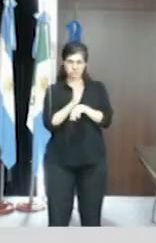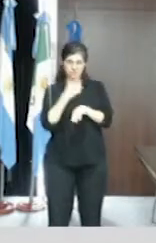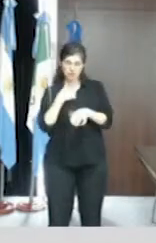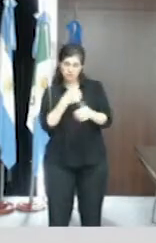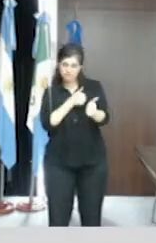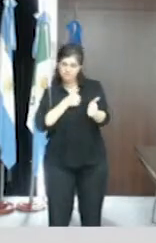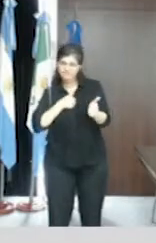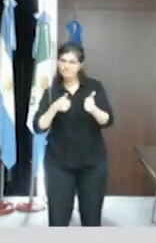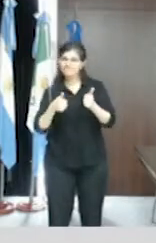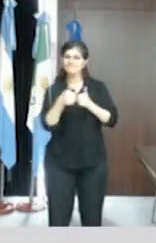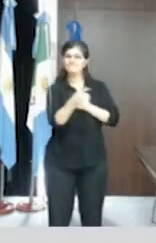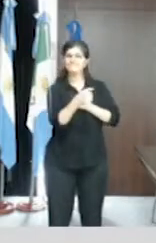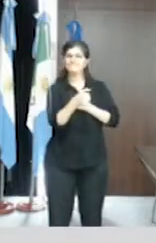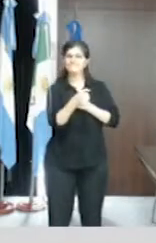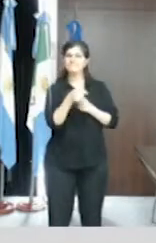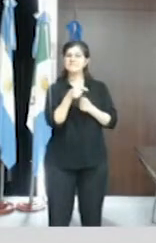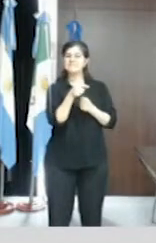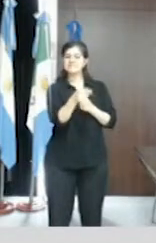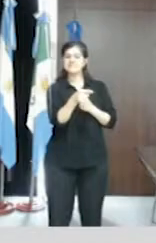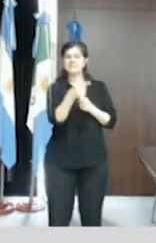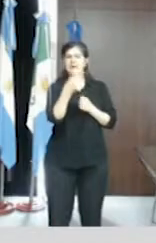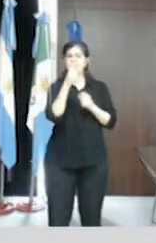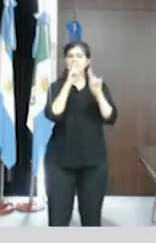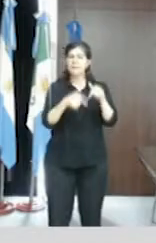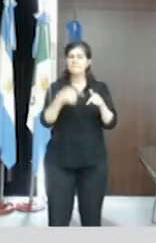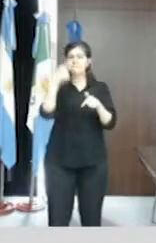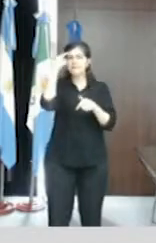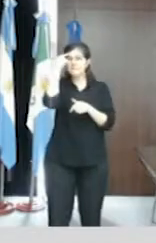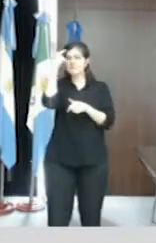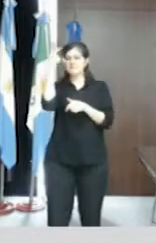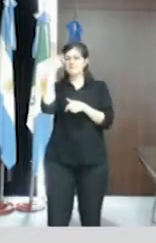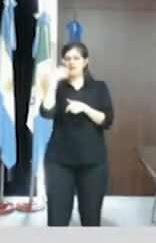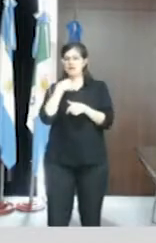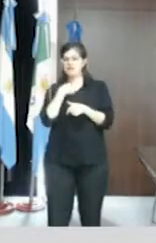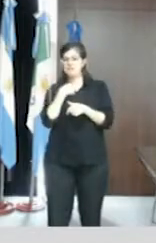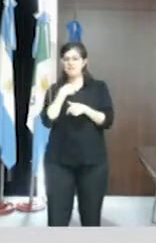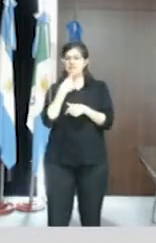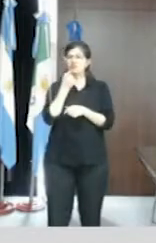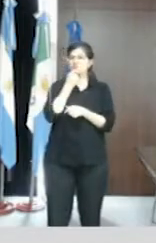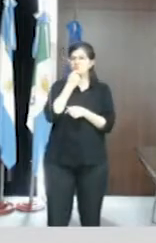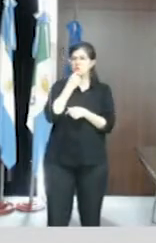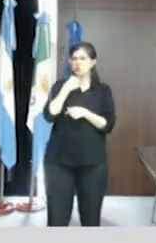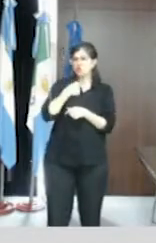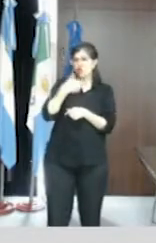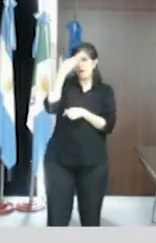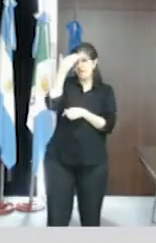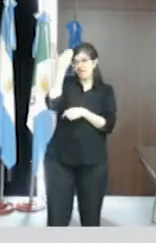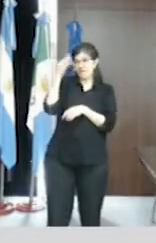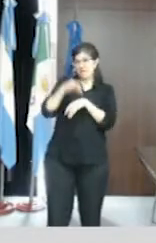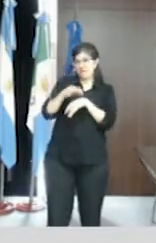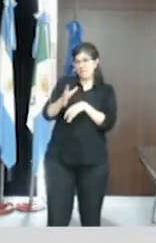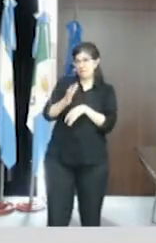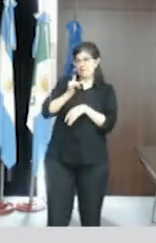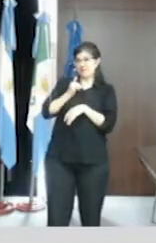yo digo, la empatía es pensar cómo quiero que me traten a mí, cómo quiero que me hablen a